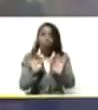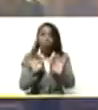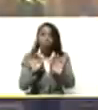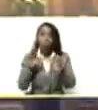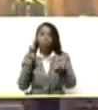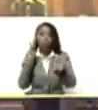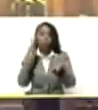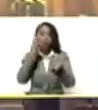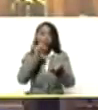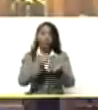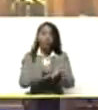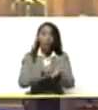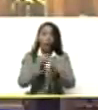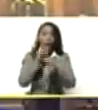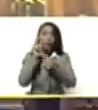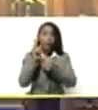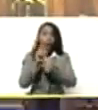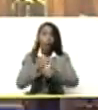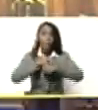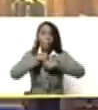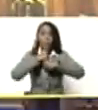elaborados del exterior